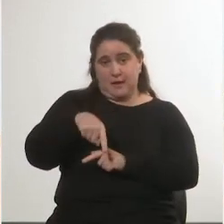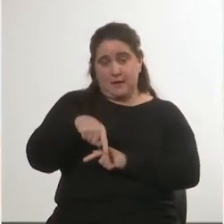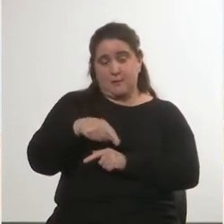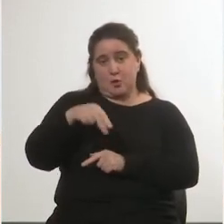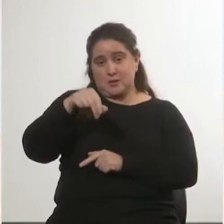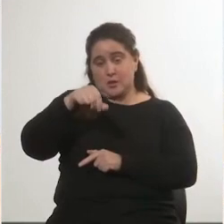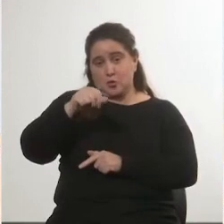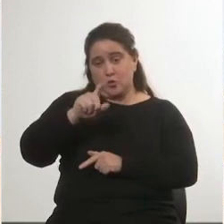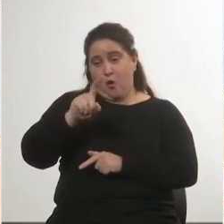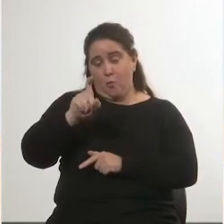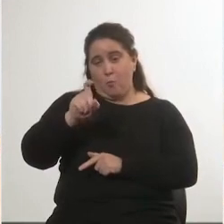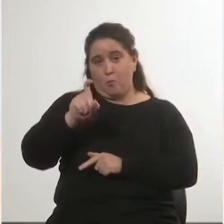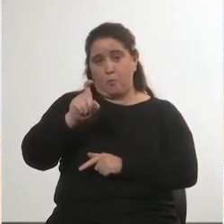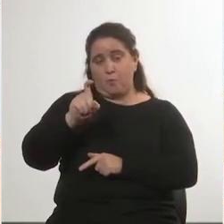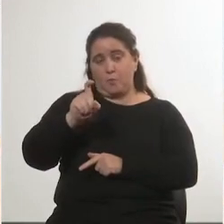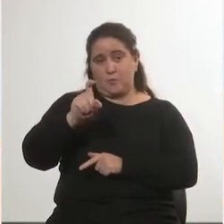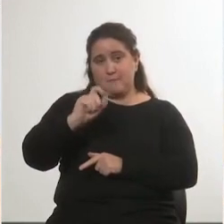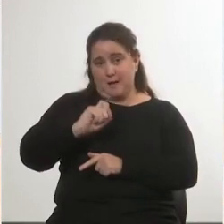de sodio más